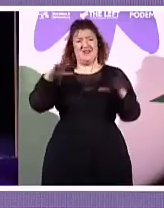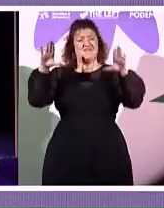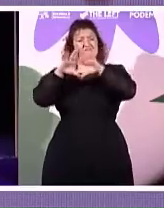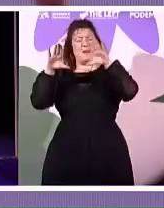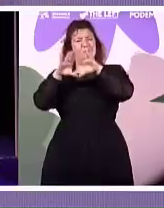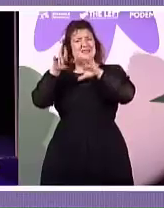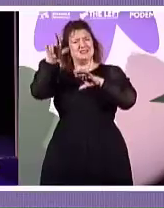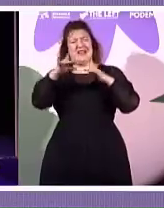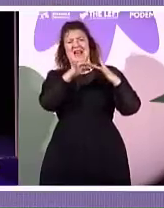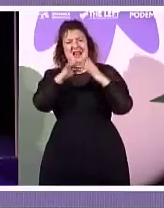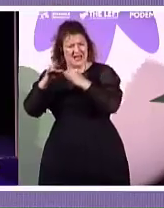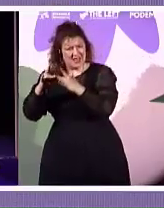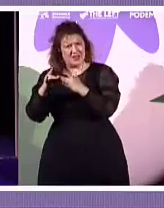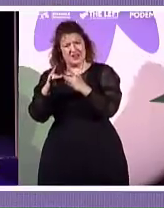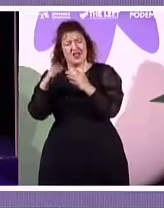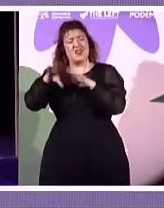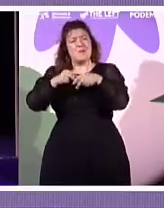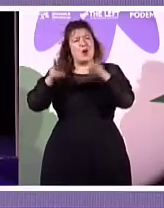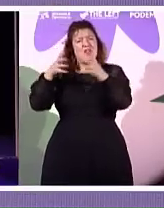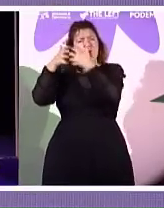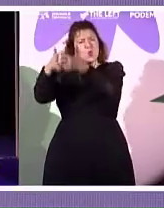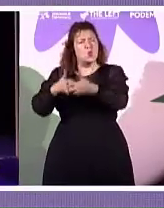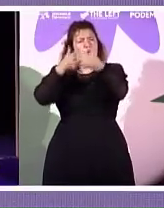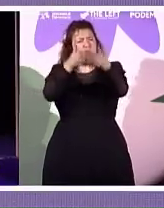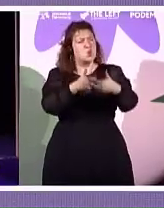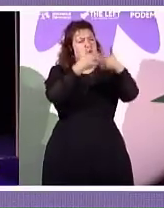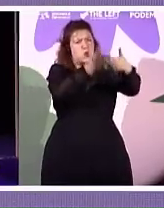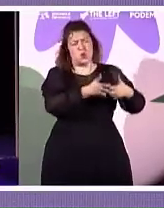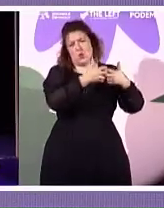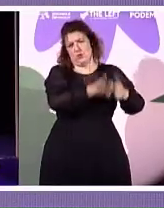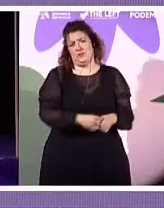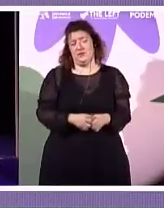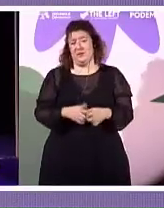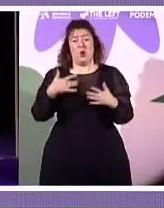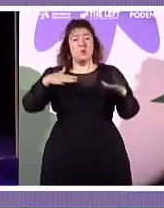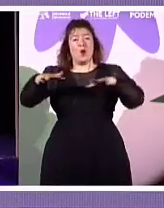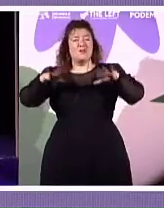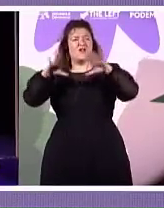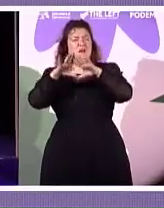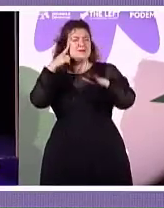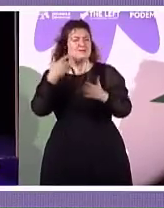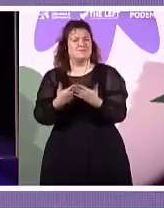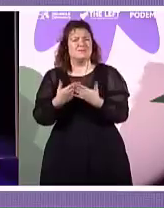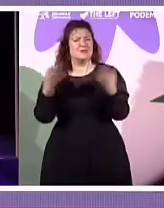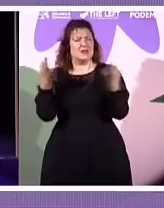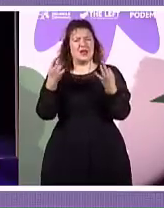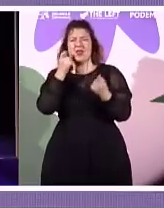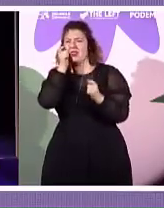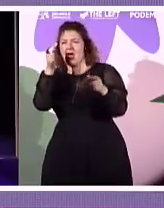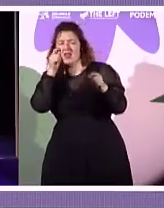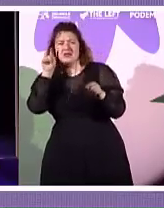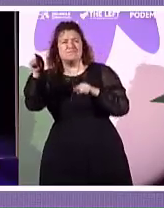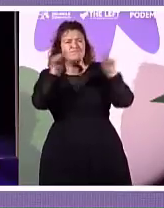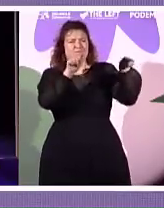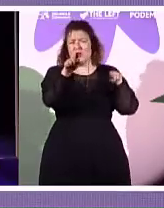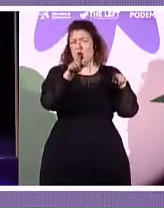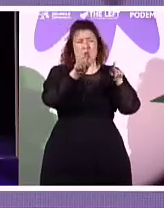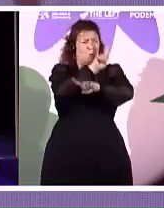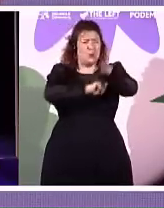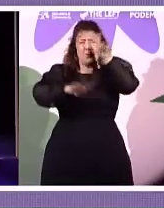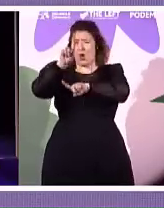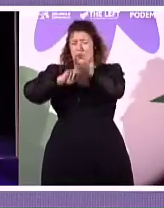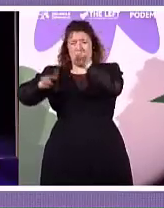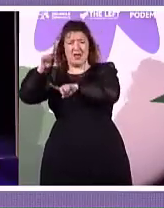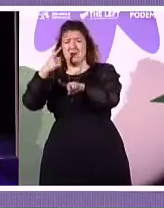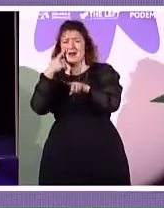a la vanguardia de las luchas democráticas porque nadie como el movimiento feminista ha sabido identificar las grandes grietas por las que